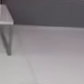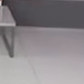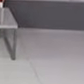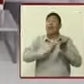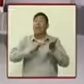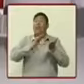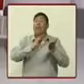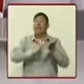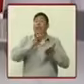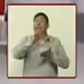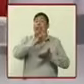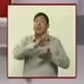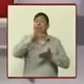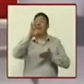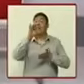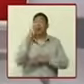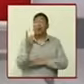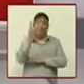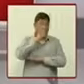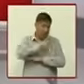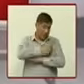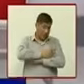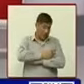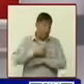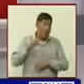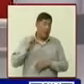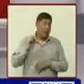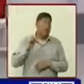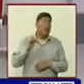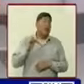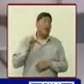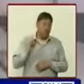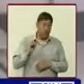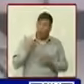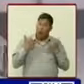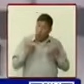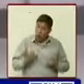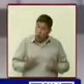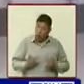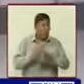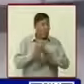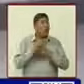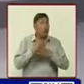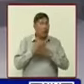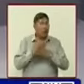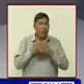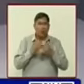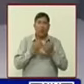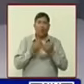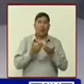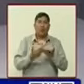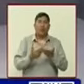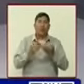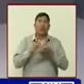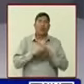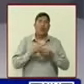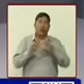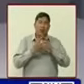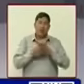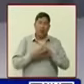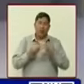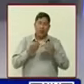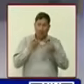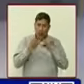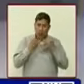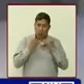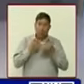Faltan 38 días para el Censo de Población y Vivienda 2024 y hoy le vamos a compartir un dato importante e interesante que tiene que recordar del